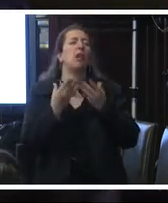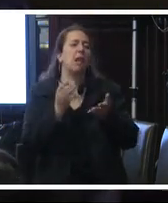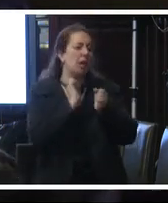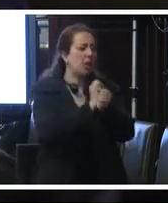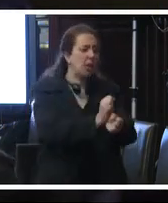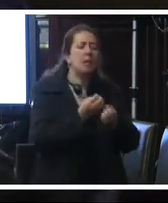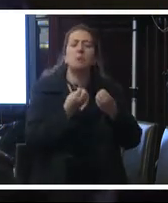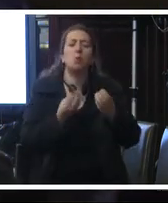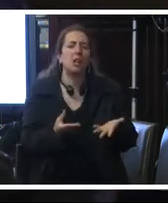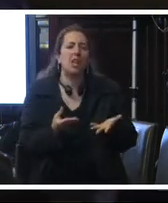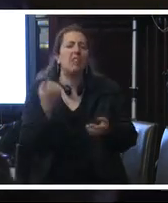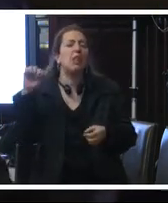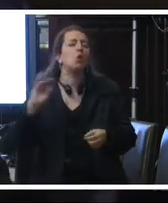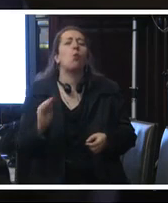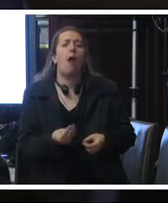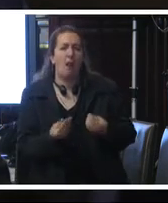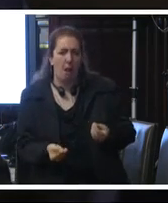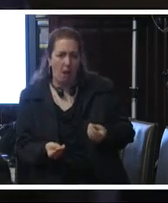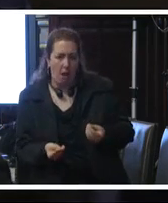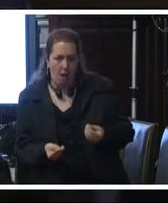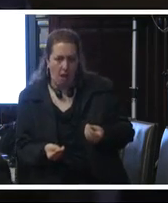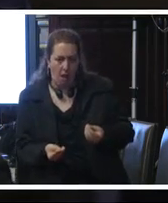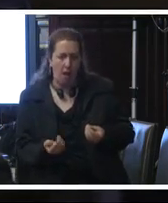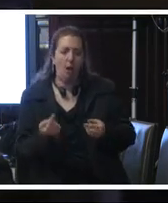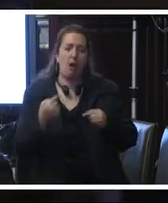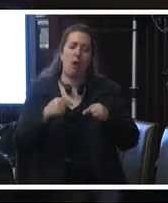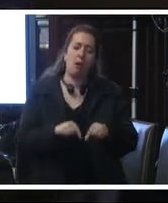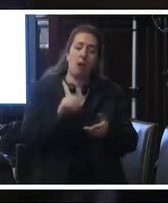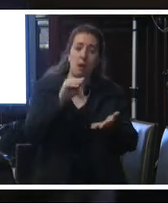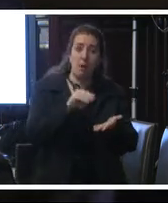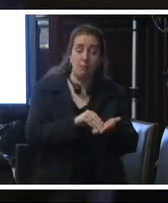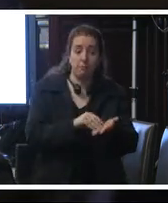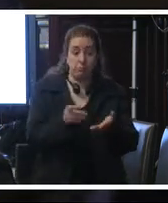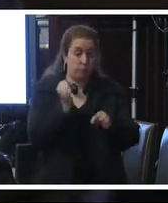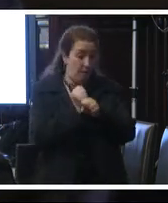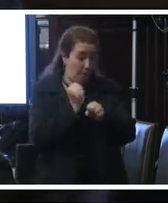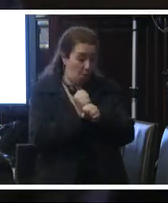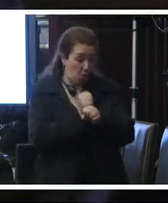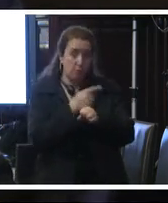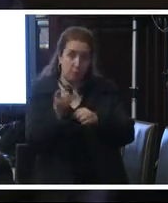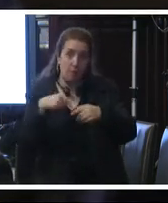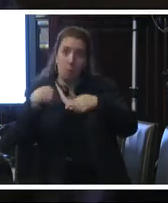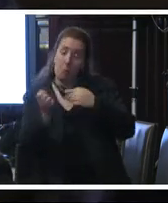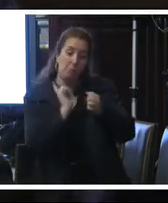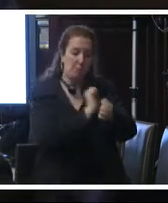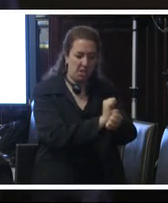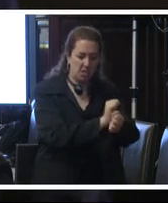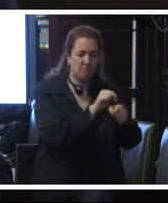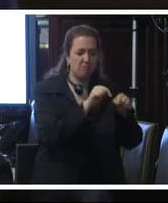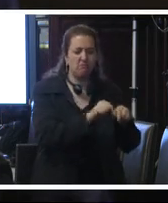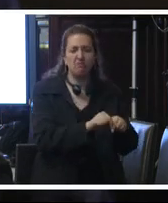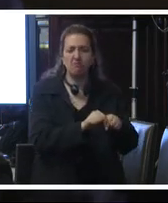que indebidamente se les aplica a su trabajo de defensoras de derechos